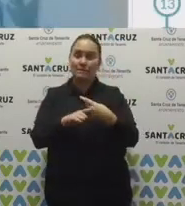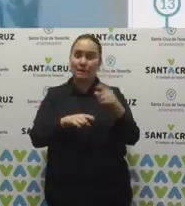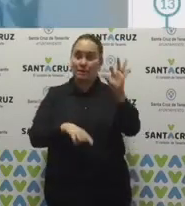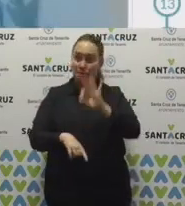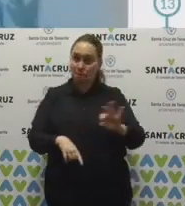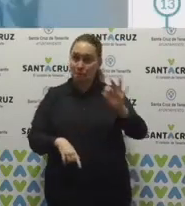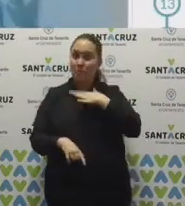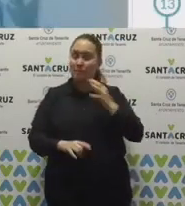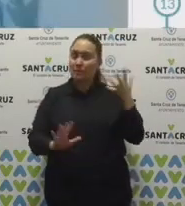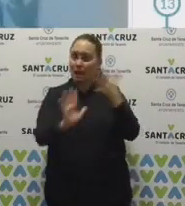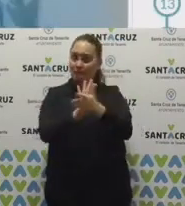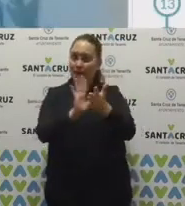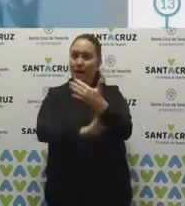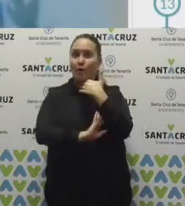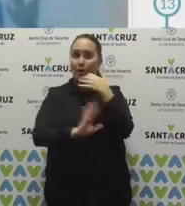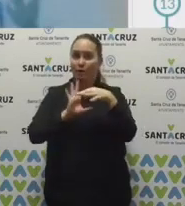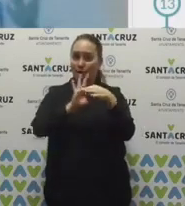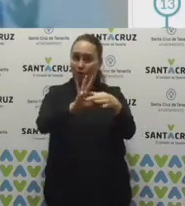transaccional